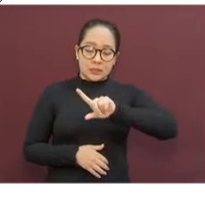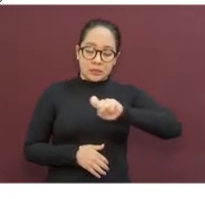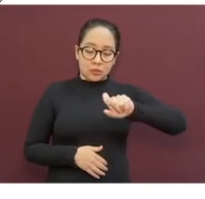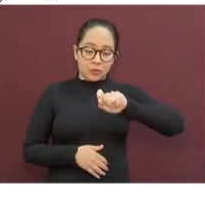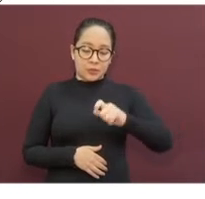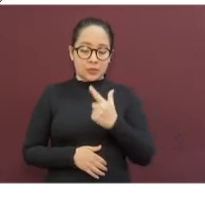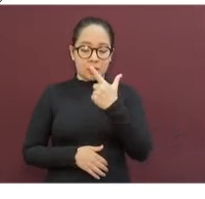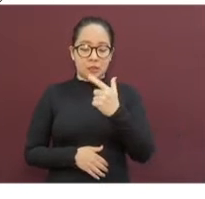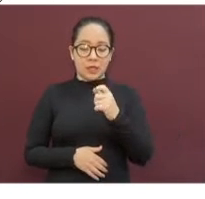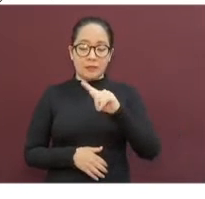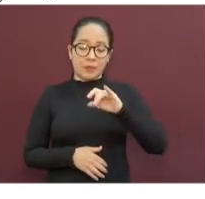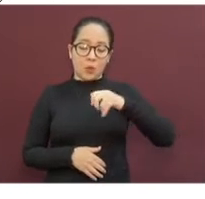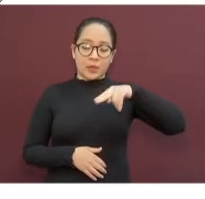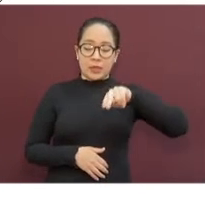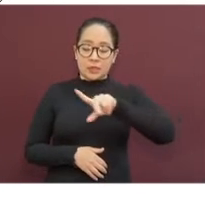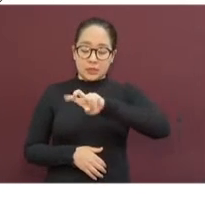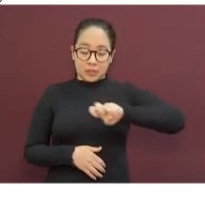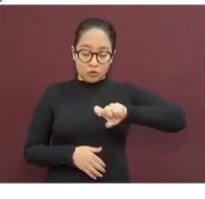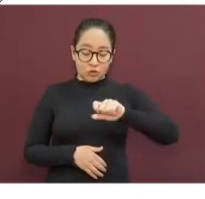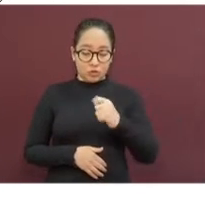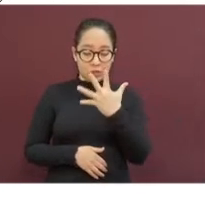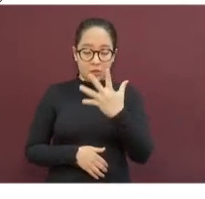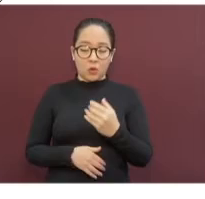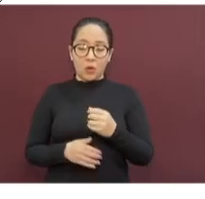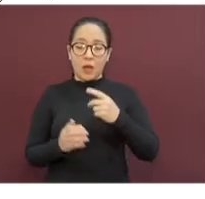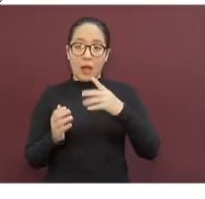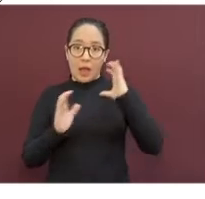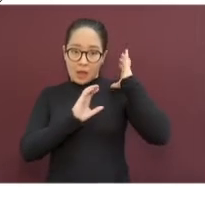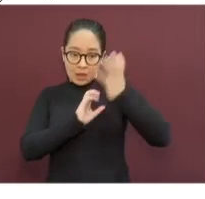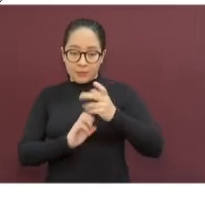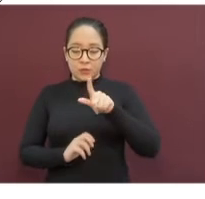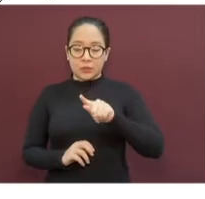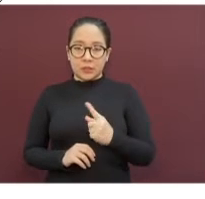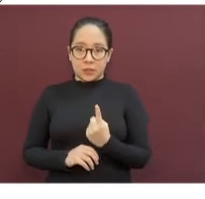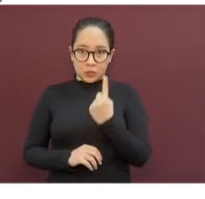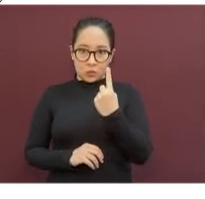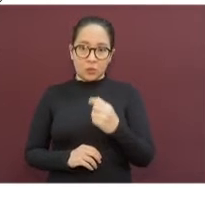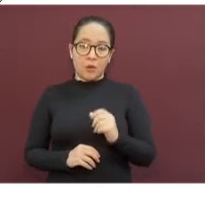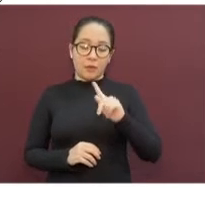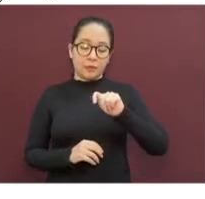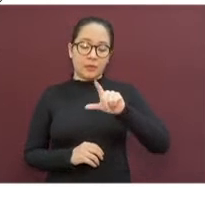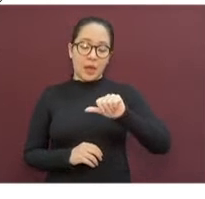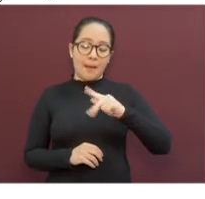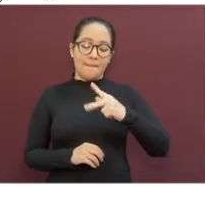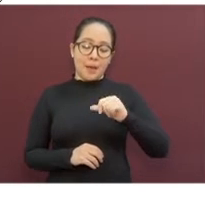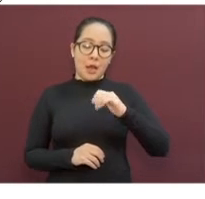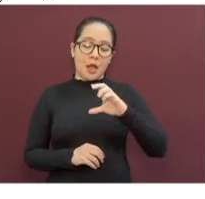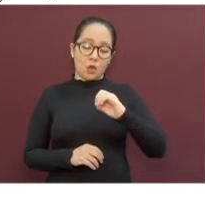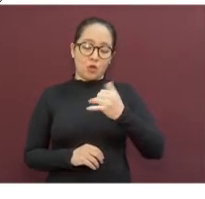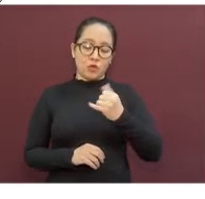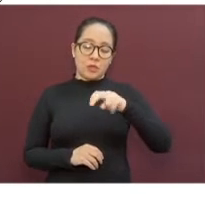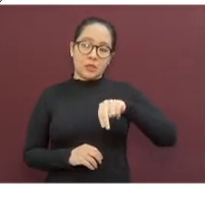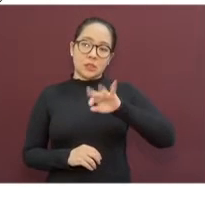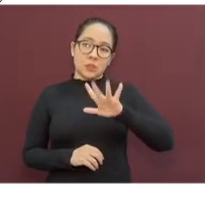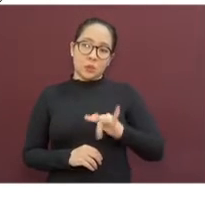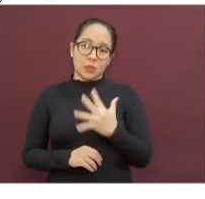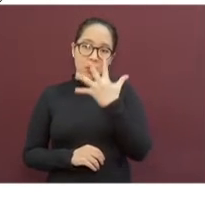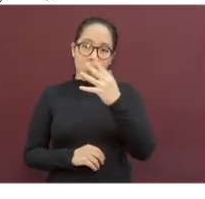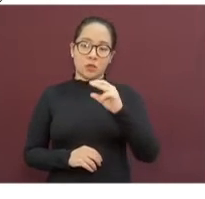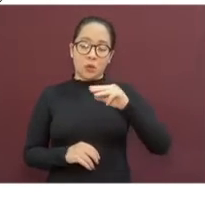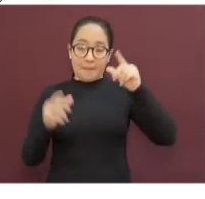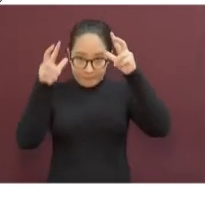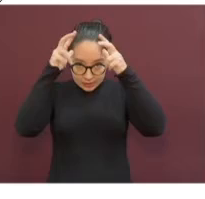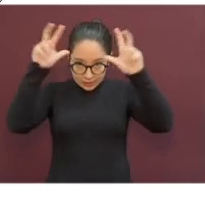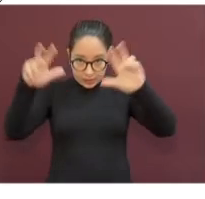105 álamo temapache 71 y lavacolla en 55 y misantla 52